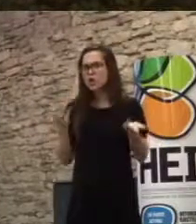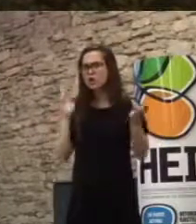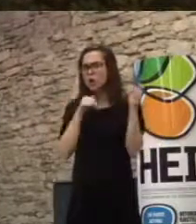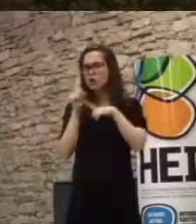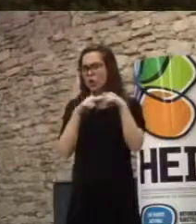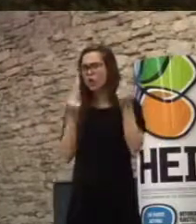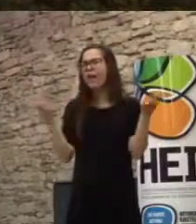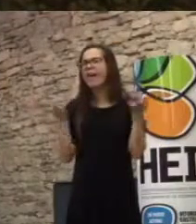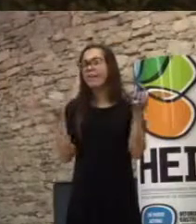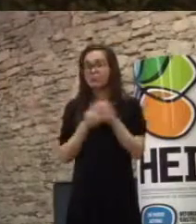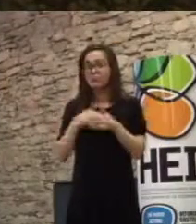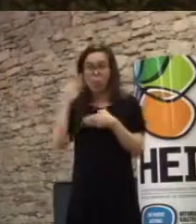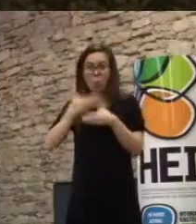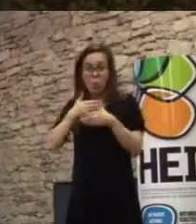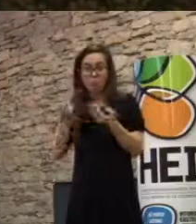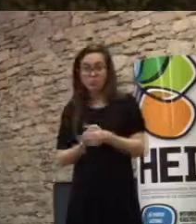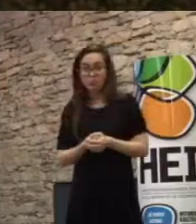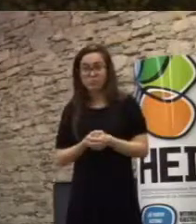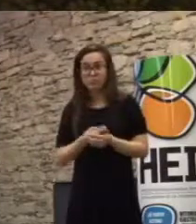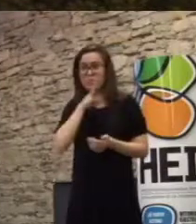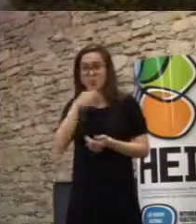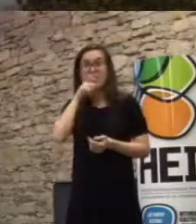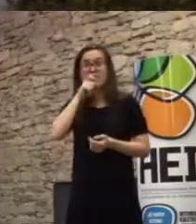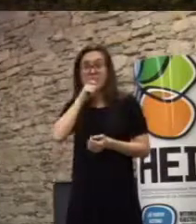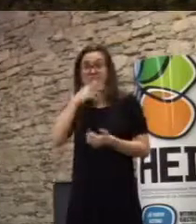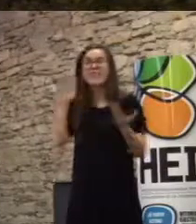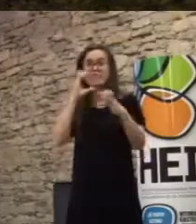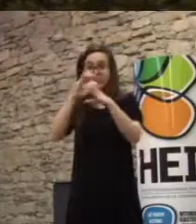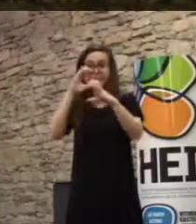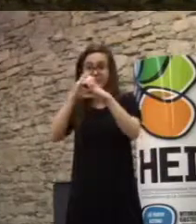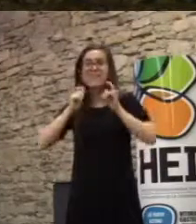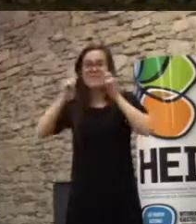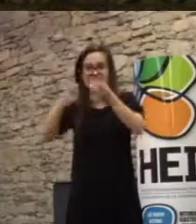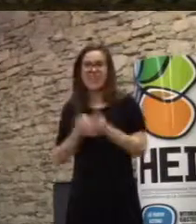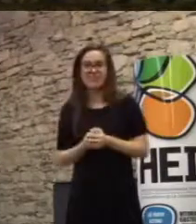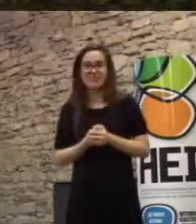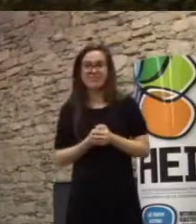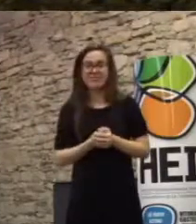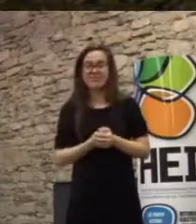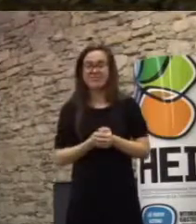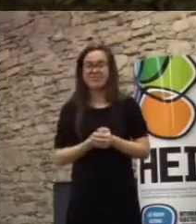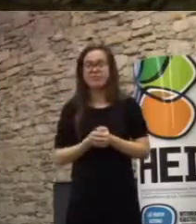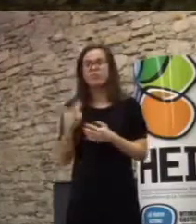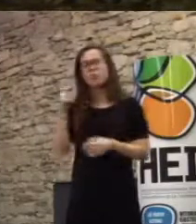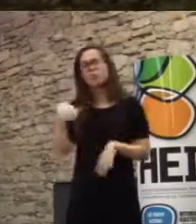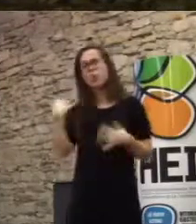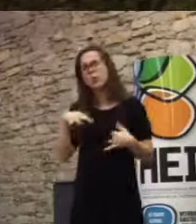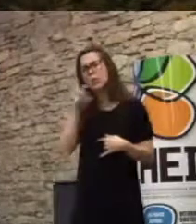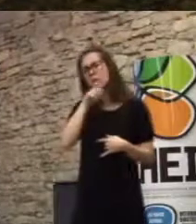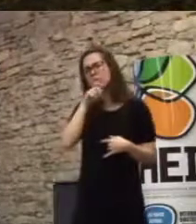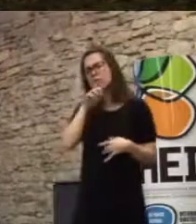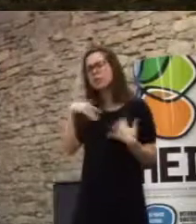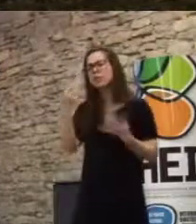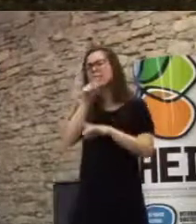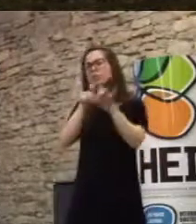que construye muros entonces tenemos un proyecto delante con hombres que esto esto realmente es difícil y vale mi pregunta es la